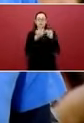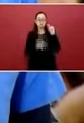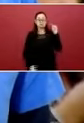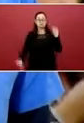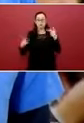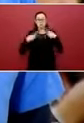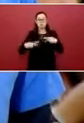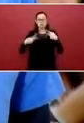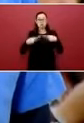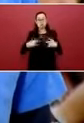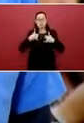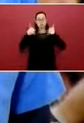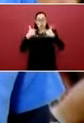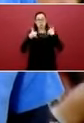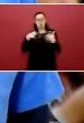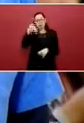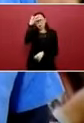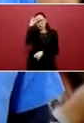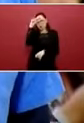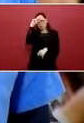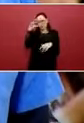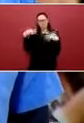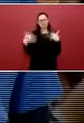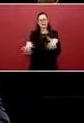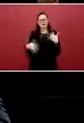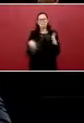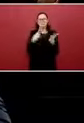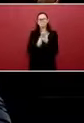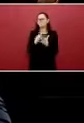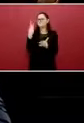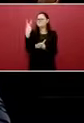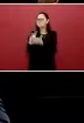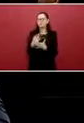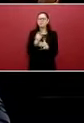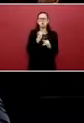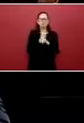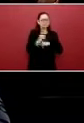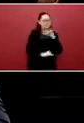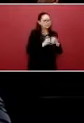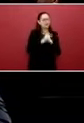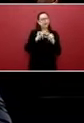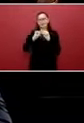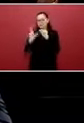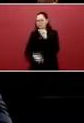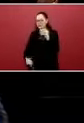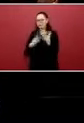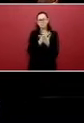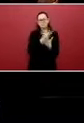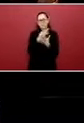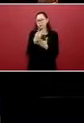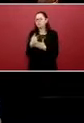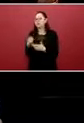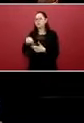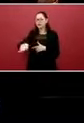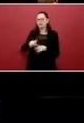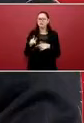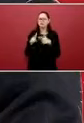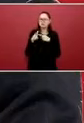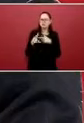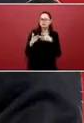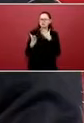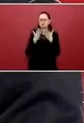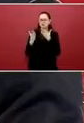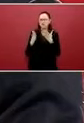brillantes que han ganado premios internacionalmente y nacionalmente, y aún hoy en día están estudiando en el extranjero